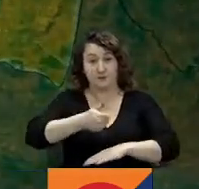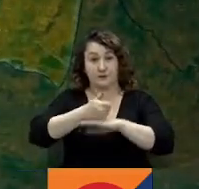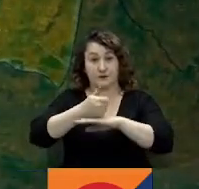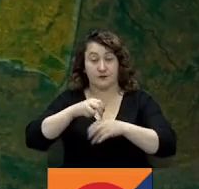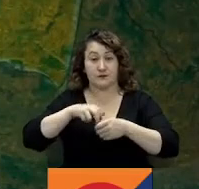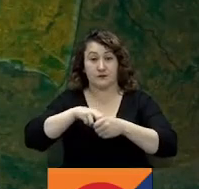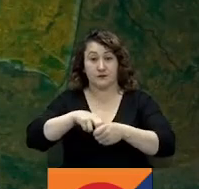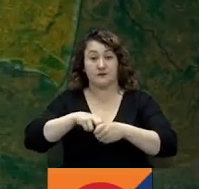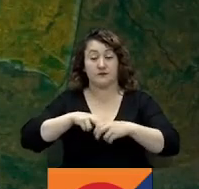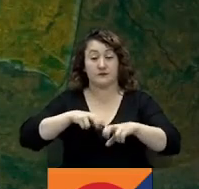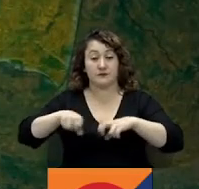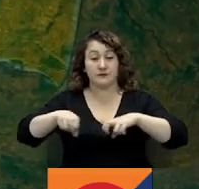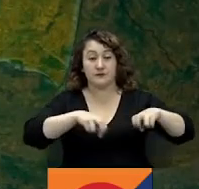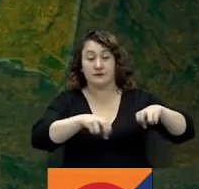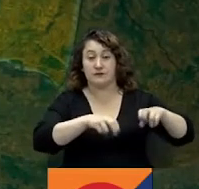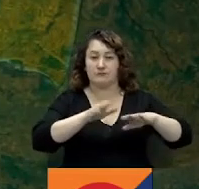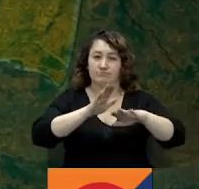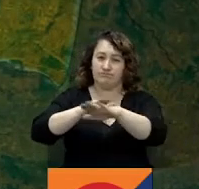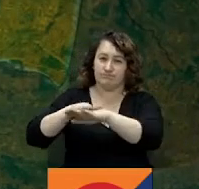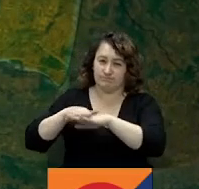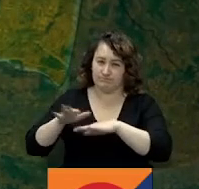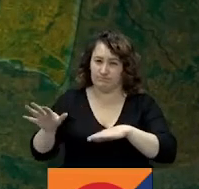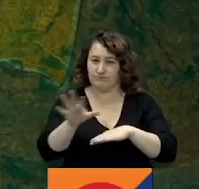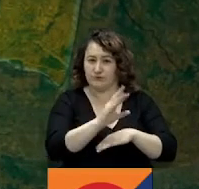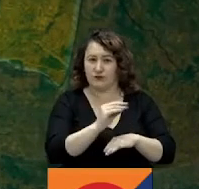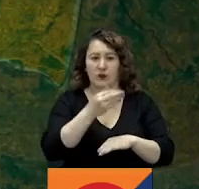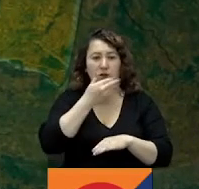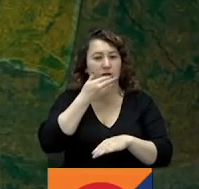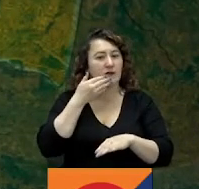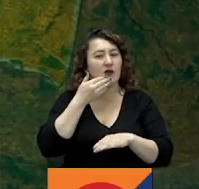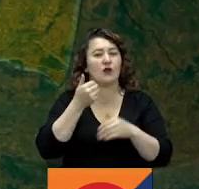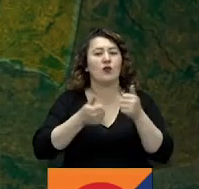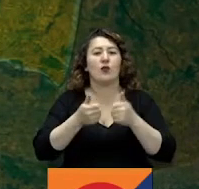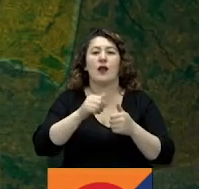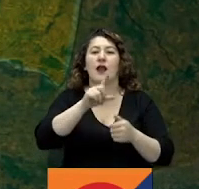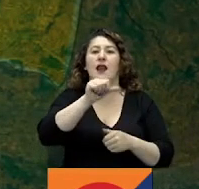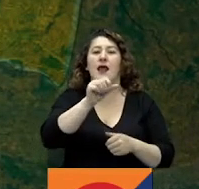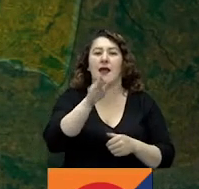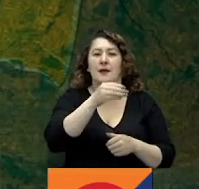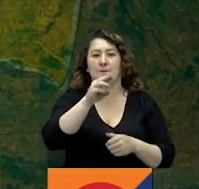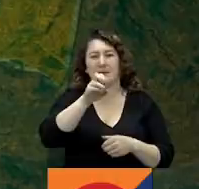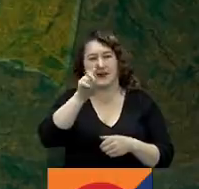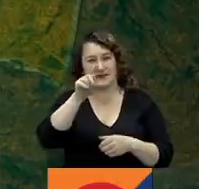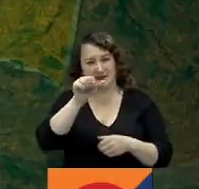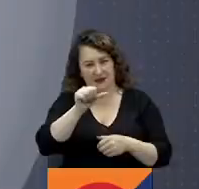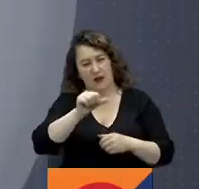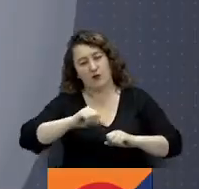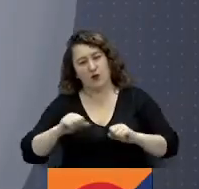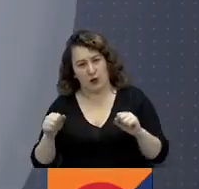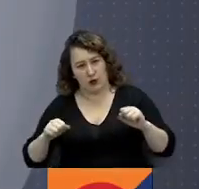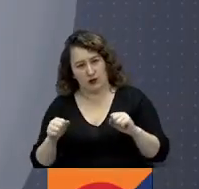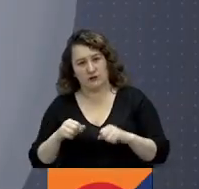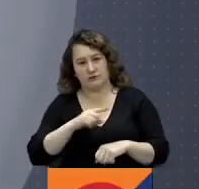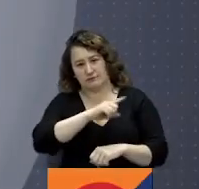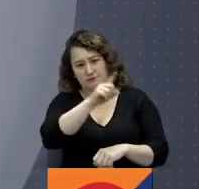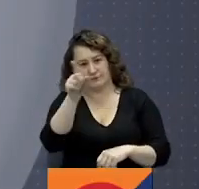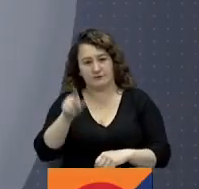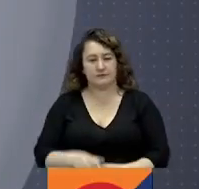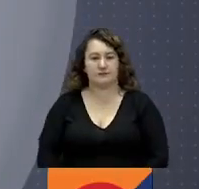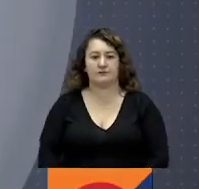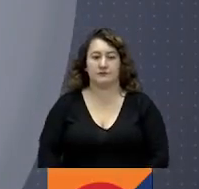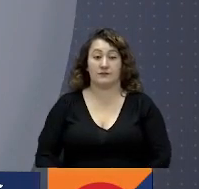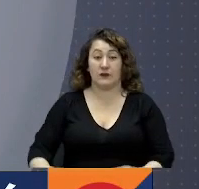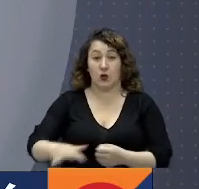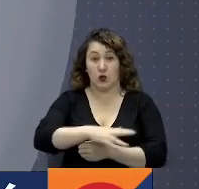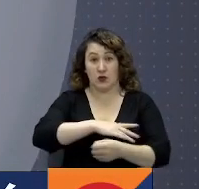Transporte invita a todos los actores viales a tomar la ruta alterna Girardot-La Mesa, Bogotá. Pero si en Cundinamarca